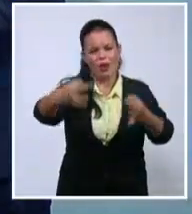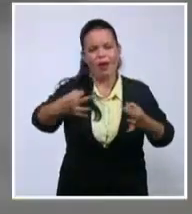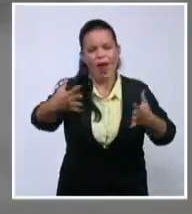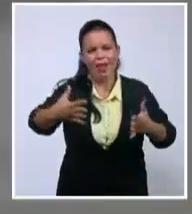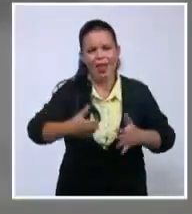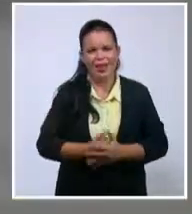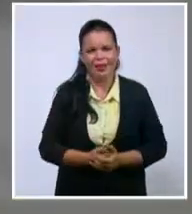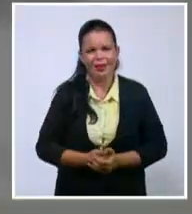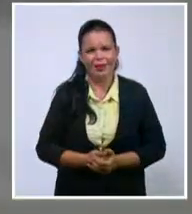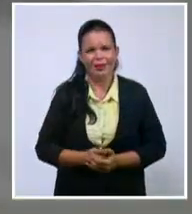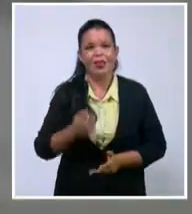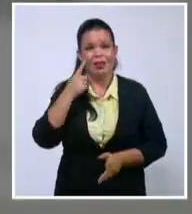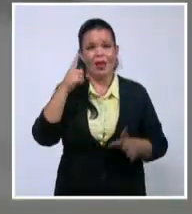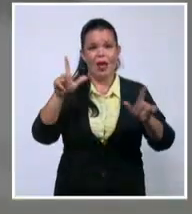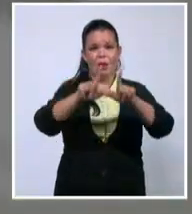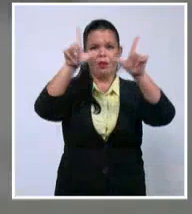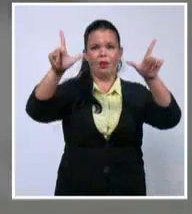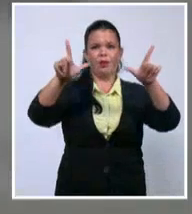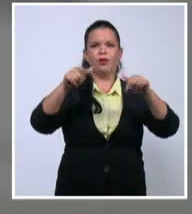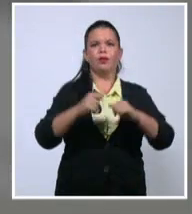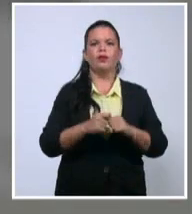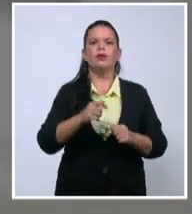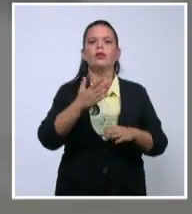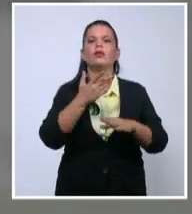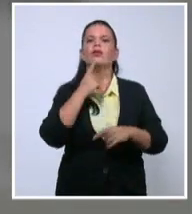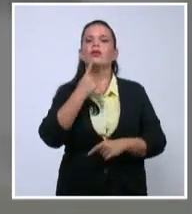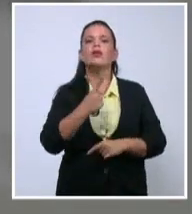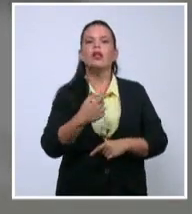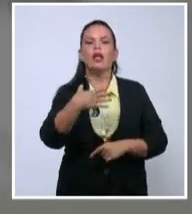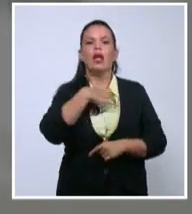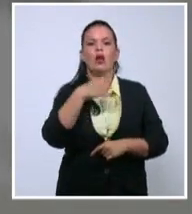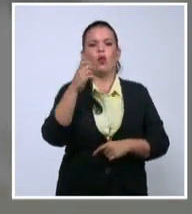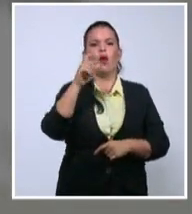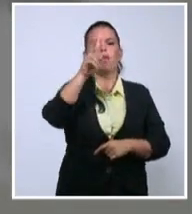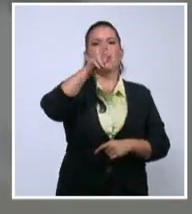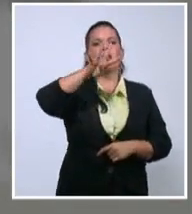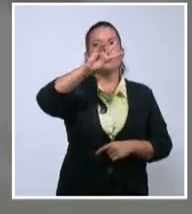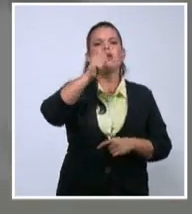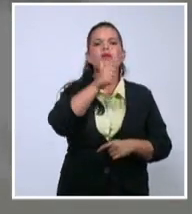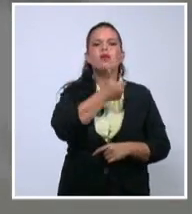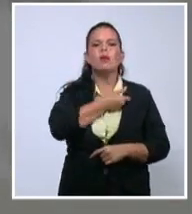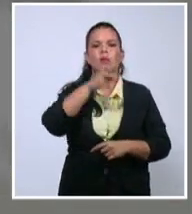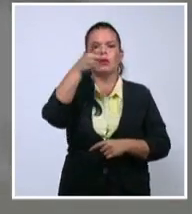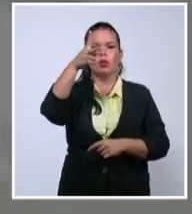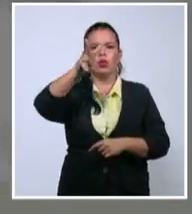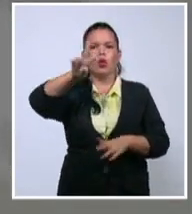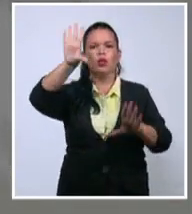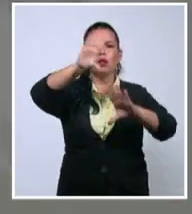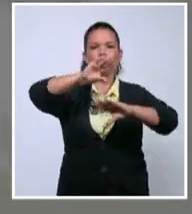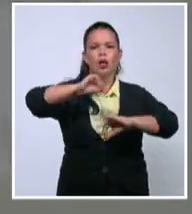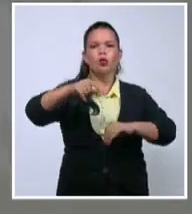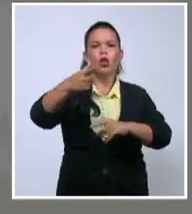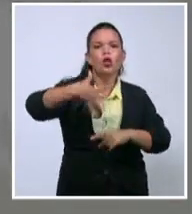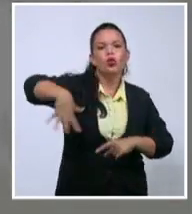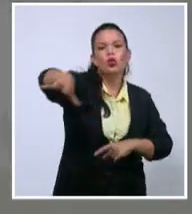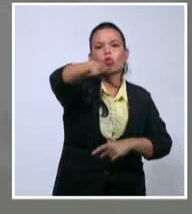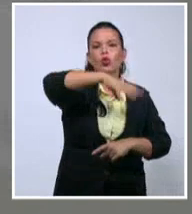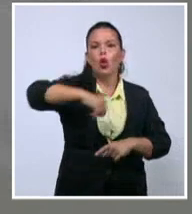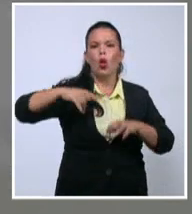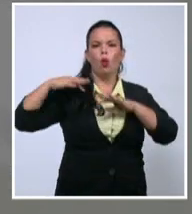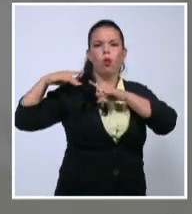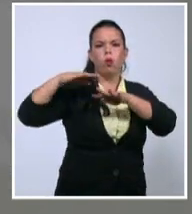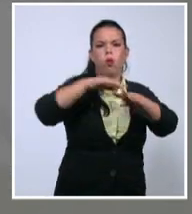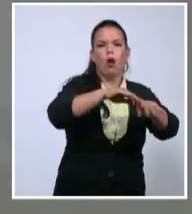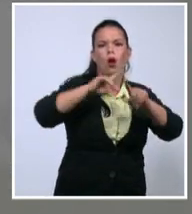primera. Les tengo una buena, este 24 de diciembre, 12 de la noche, todos a las calles. Los represores van a